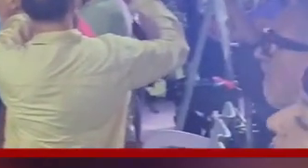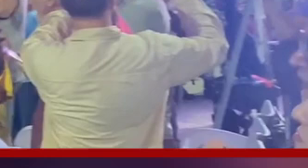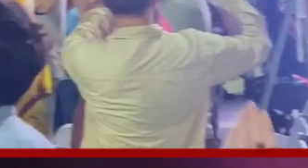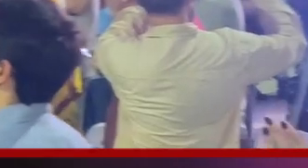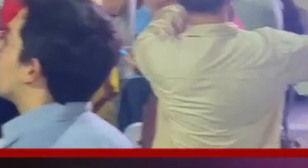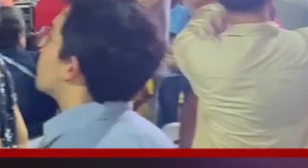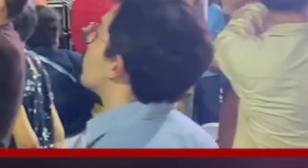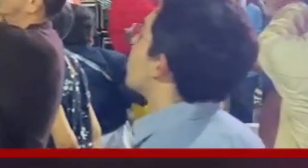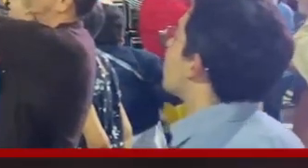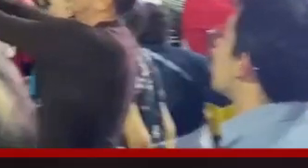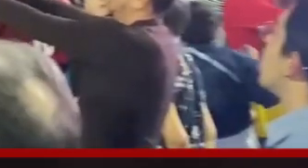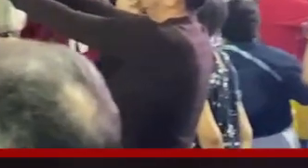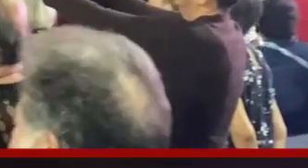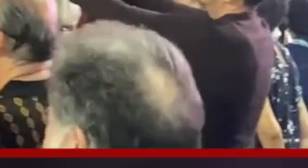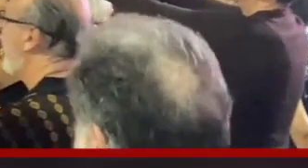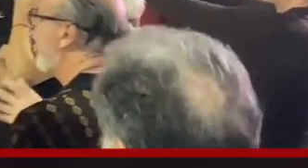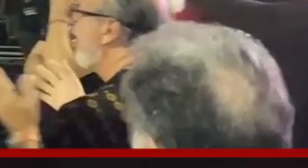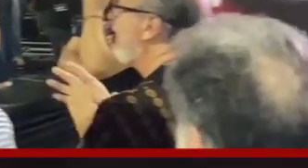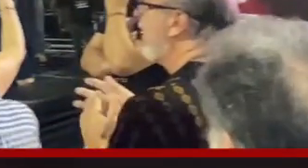la inteligencia,